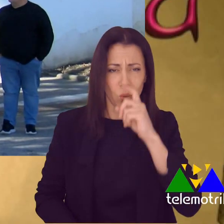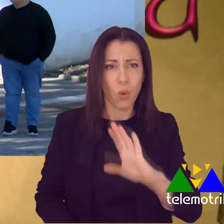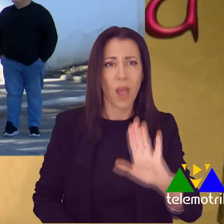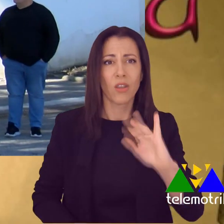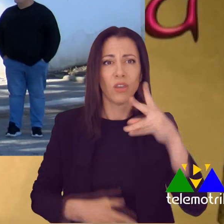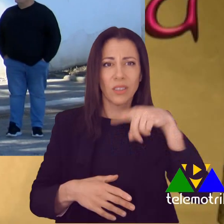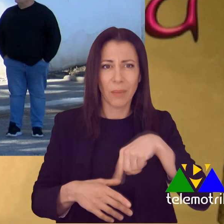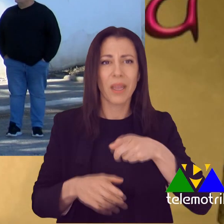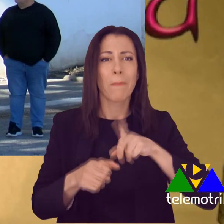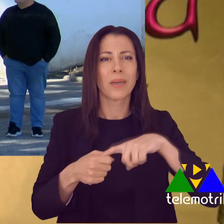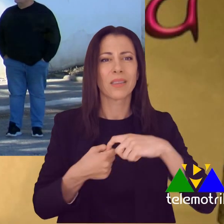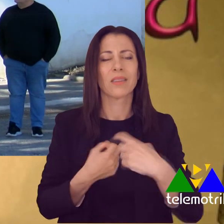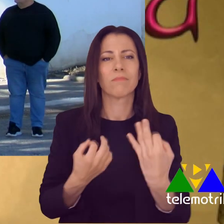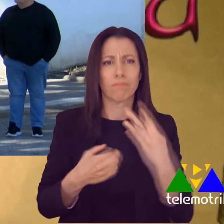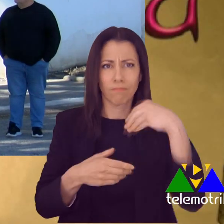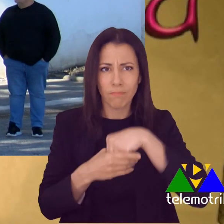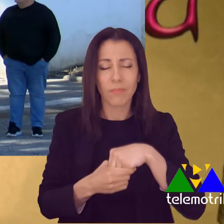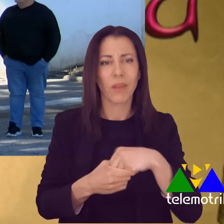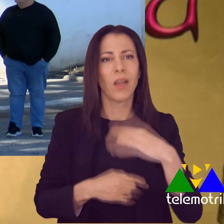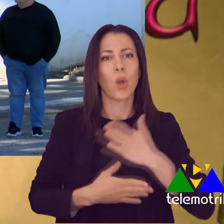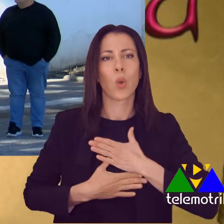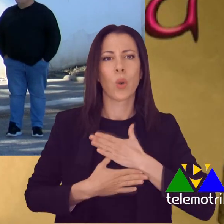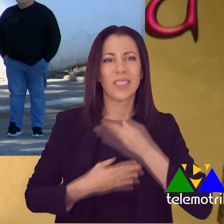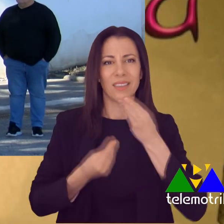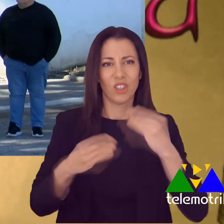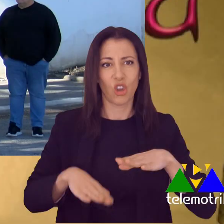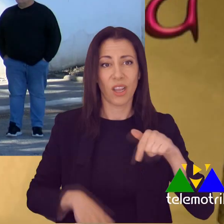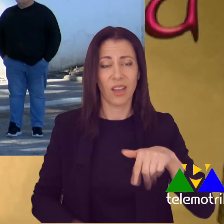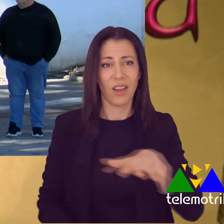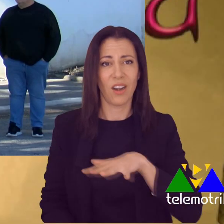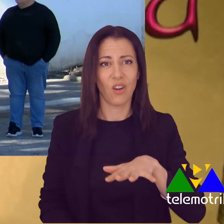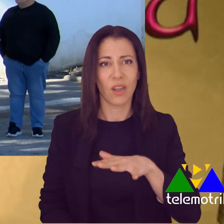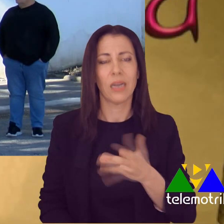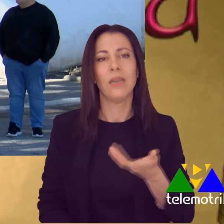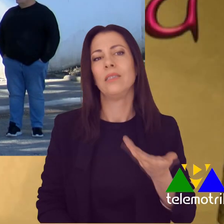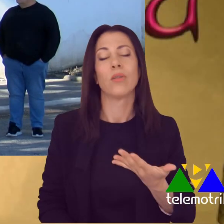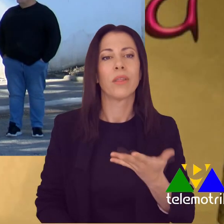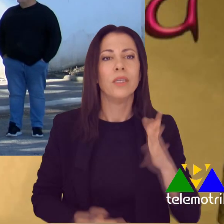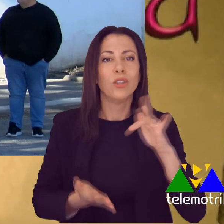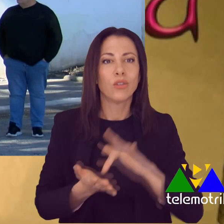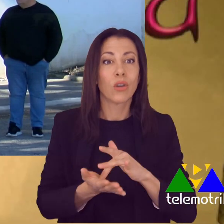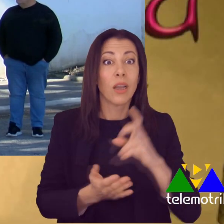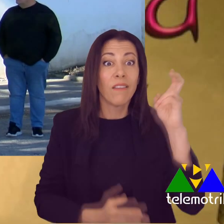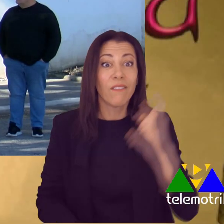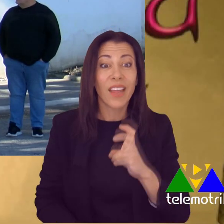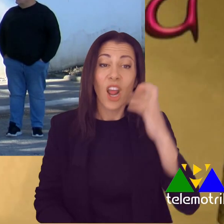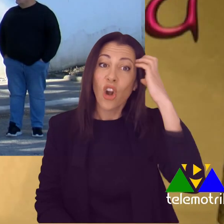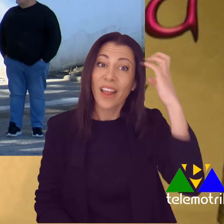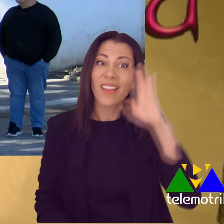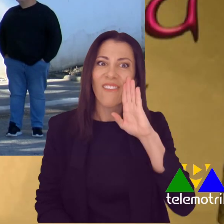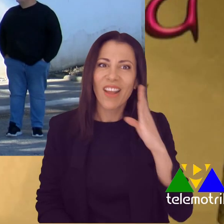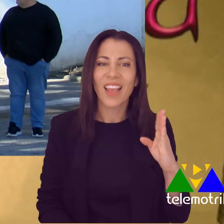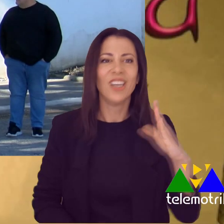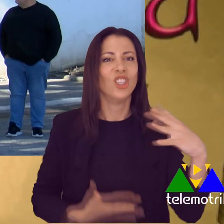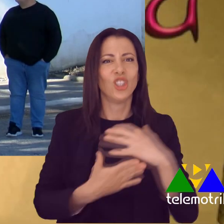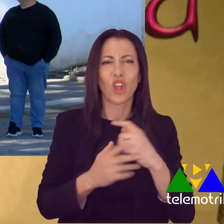formaron parte de nuestra historia local. Es decir, cada vez que llegaban los Reyes de Bélgica venían todos los